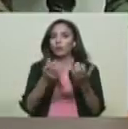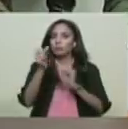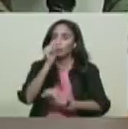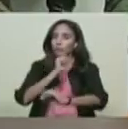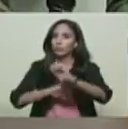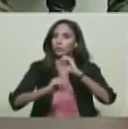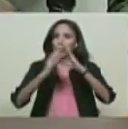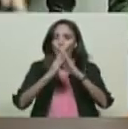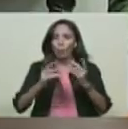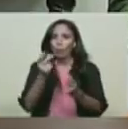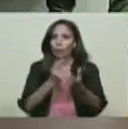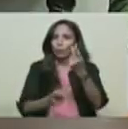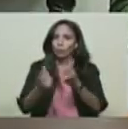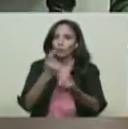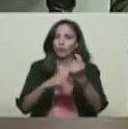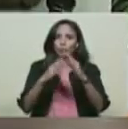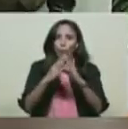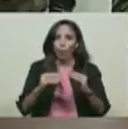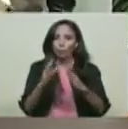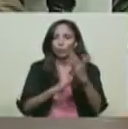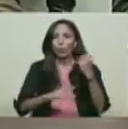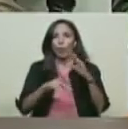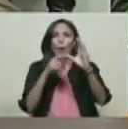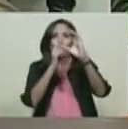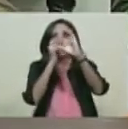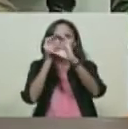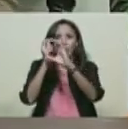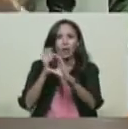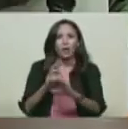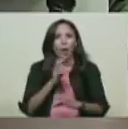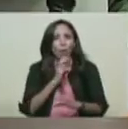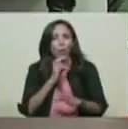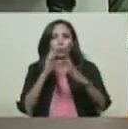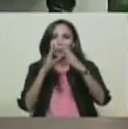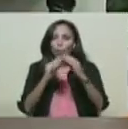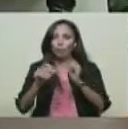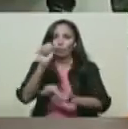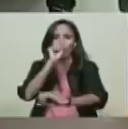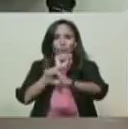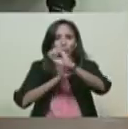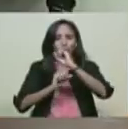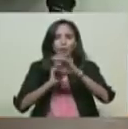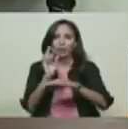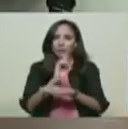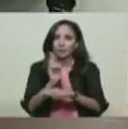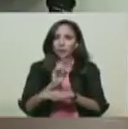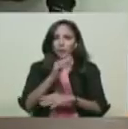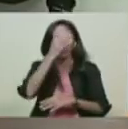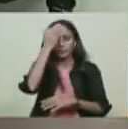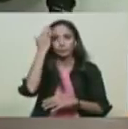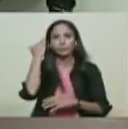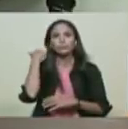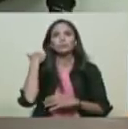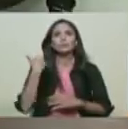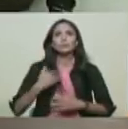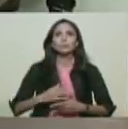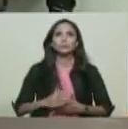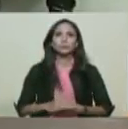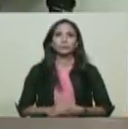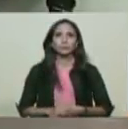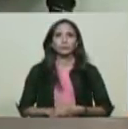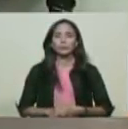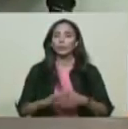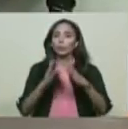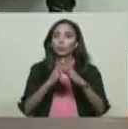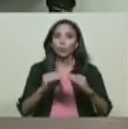país. Con la defensa de la economía minera también. Vamos a poner, miren, todas las antenas para detectar a estas